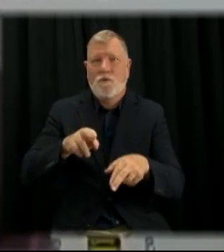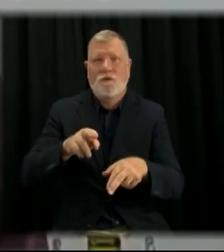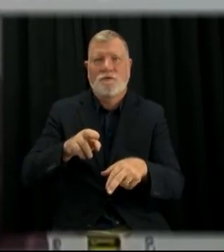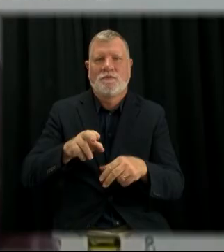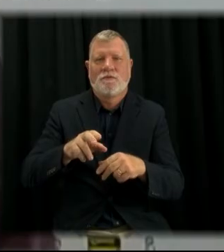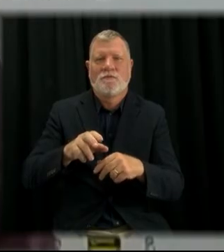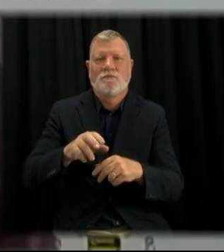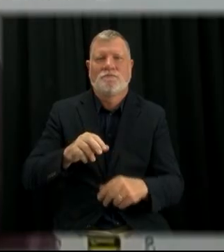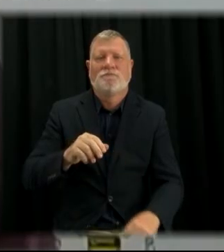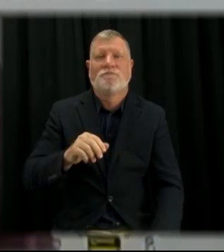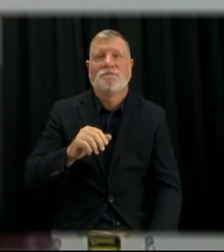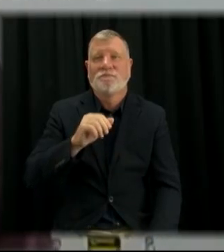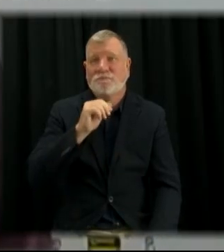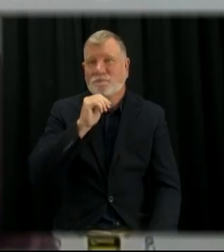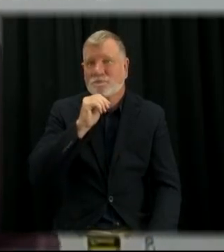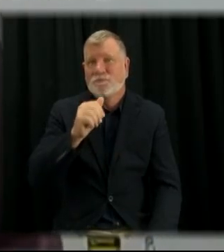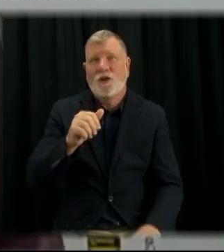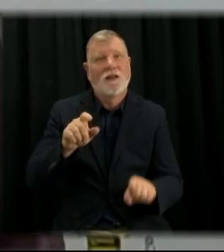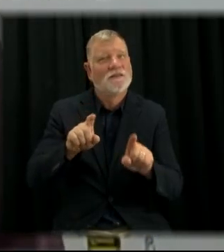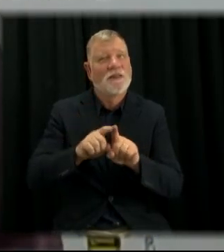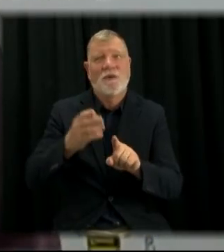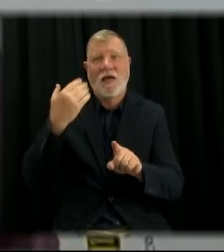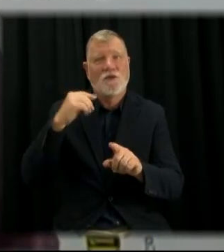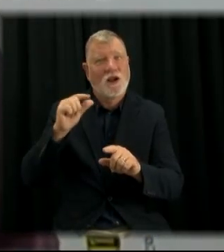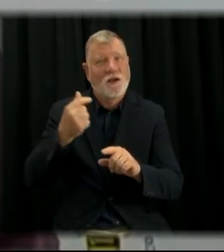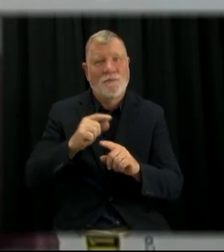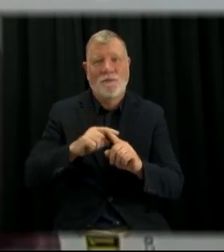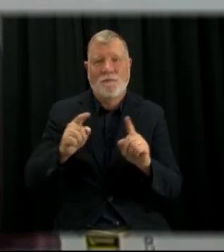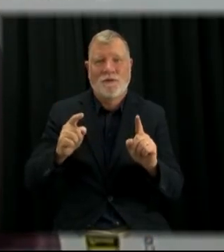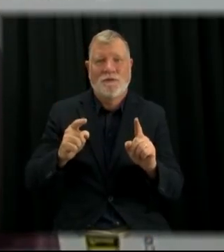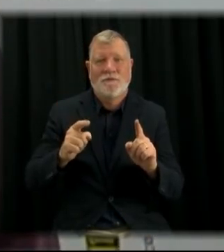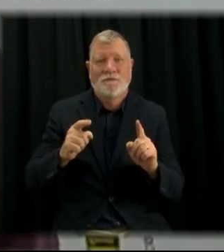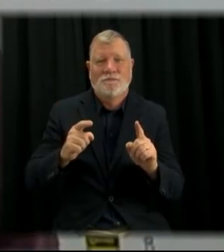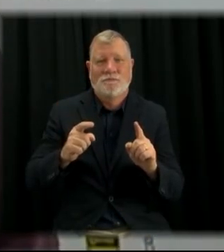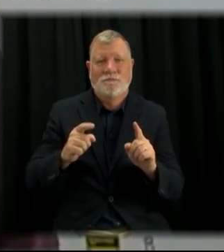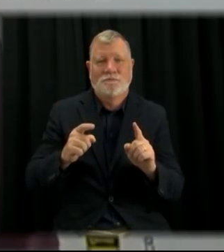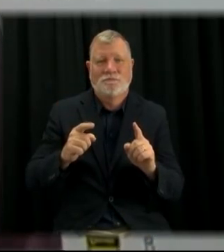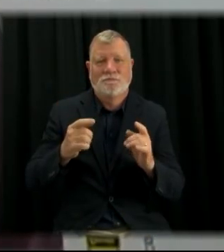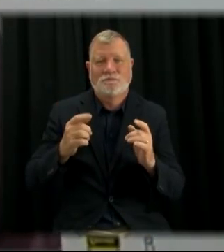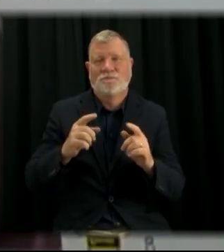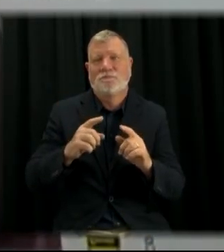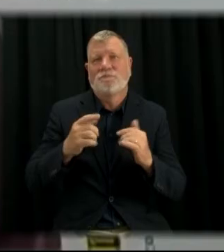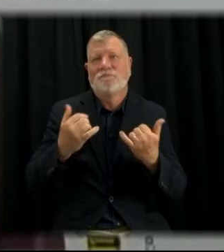nosotros producimos 44 estados que no se han hecho en el pasado,